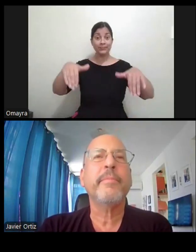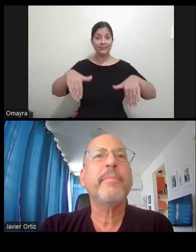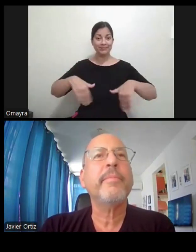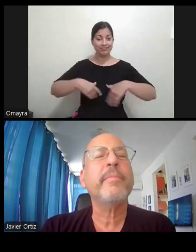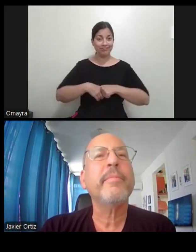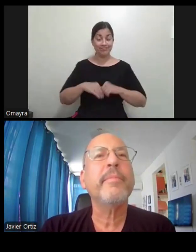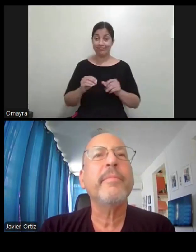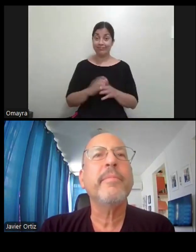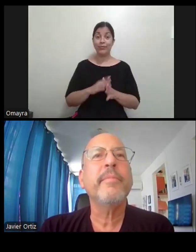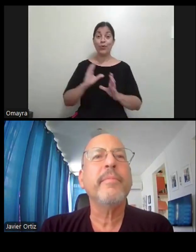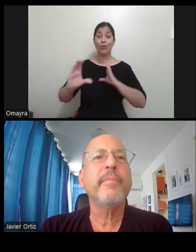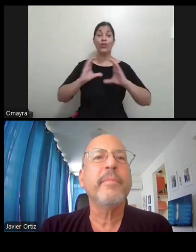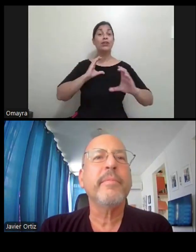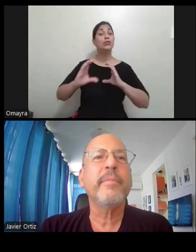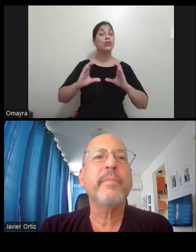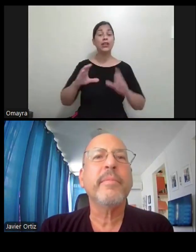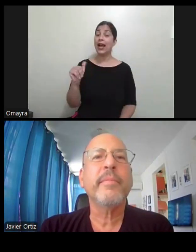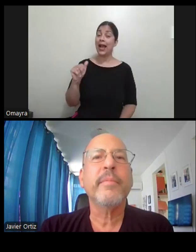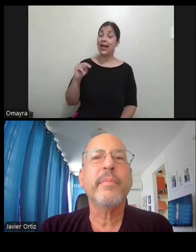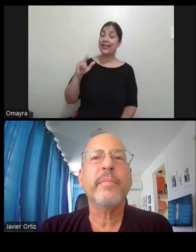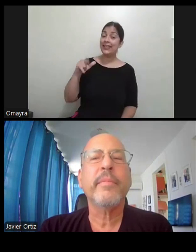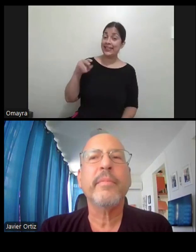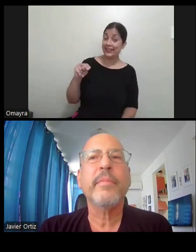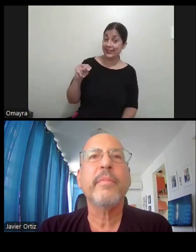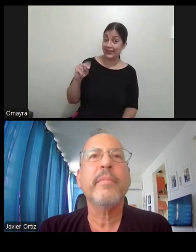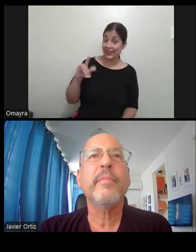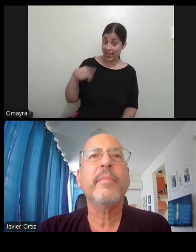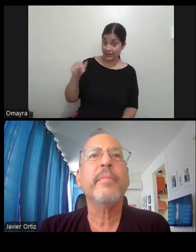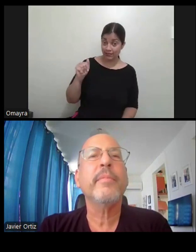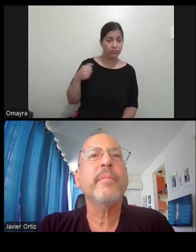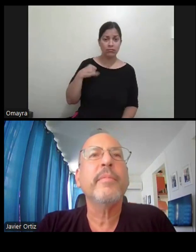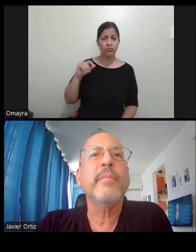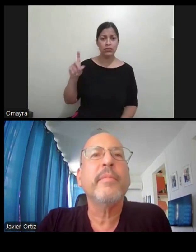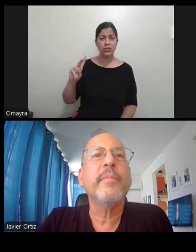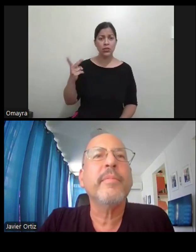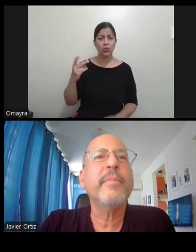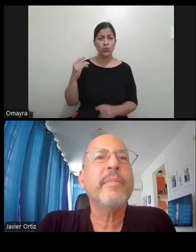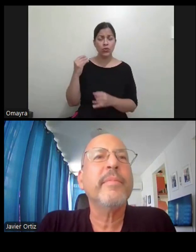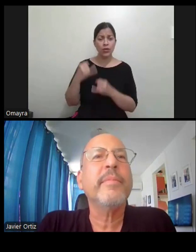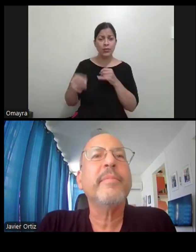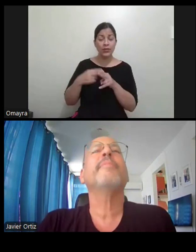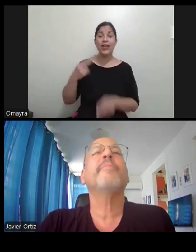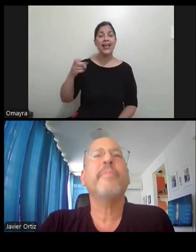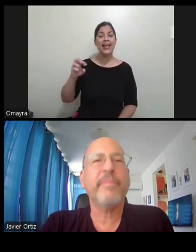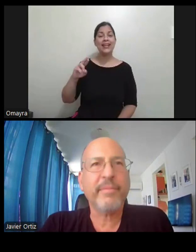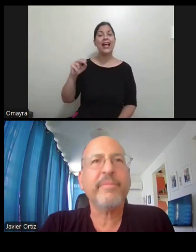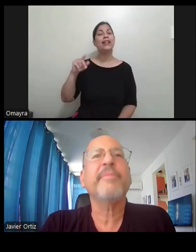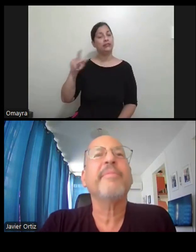precisamente, comunicaciones. Anilín Díaz. ¿Y cuál es el otro apellido? Hernández. Claro, porque madre